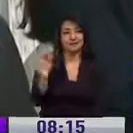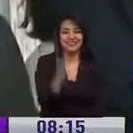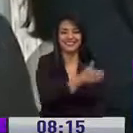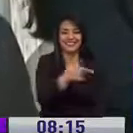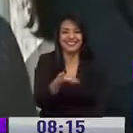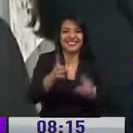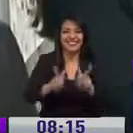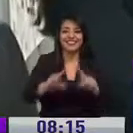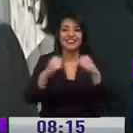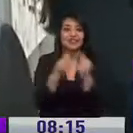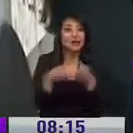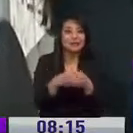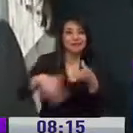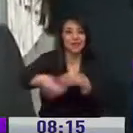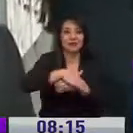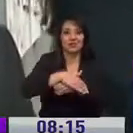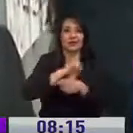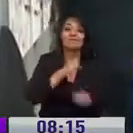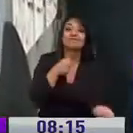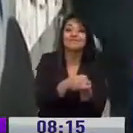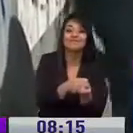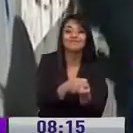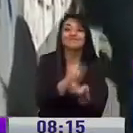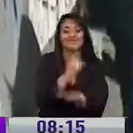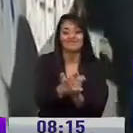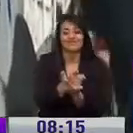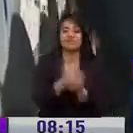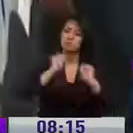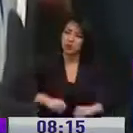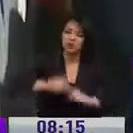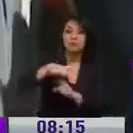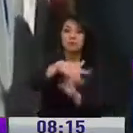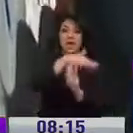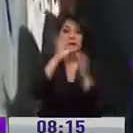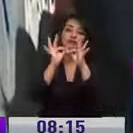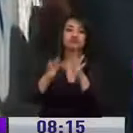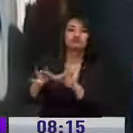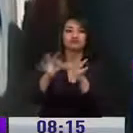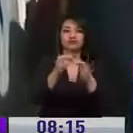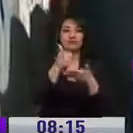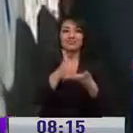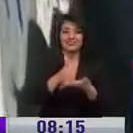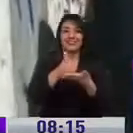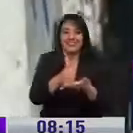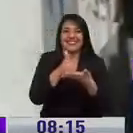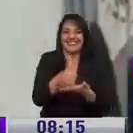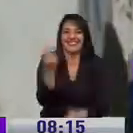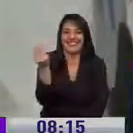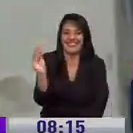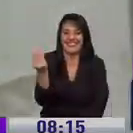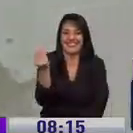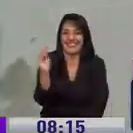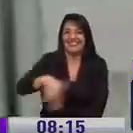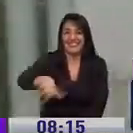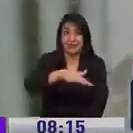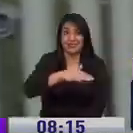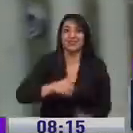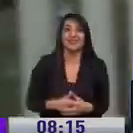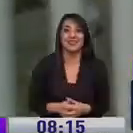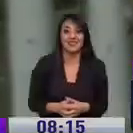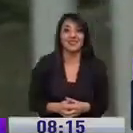grupo que estamos apoyando para que se haga un parque en beneficio de la juventud, porque usted sabe